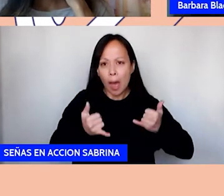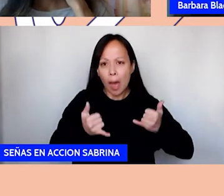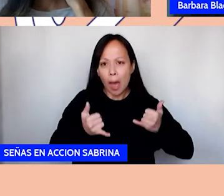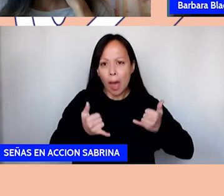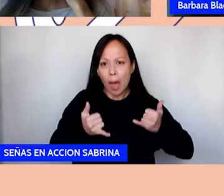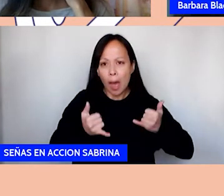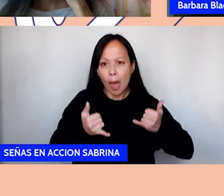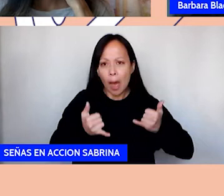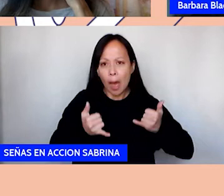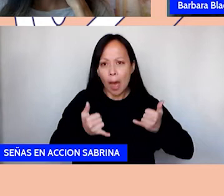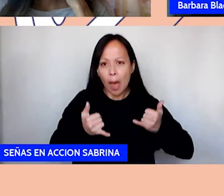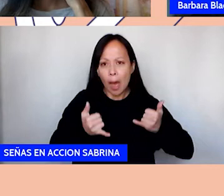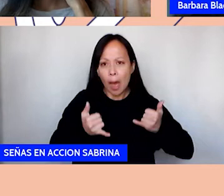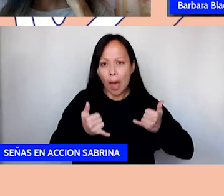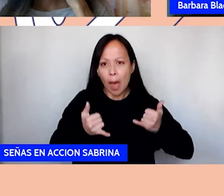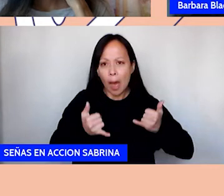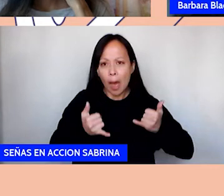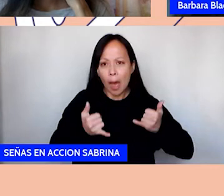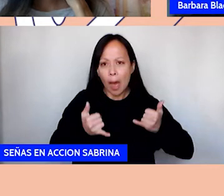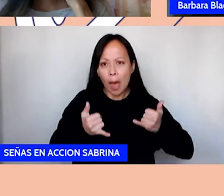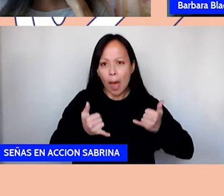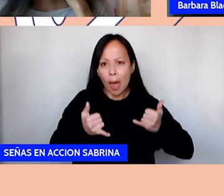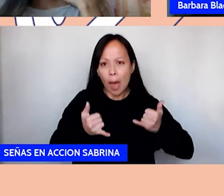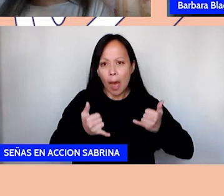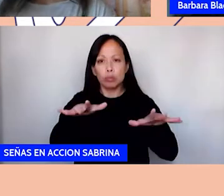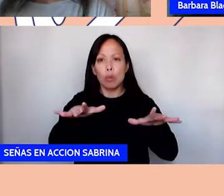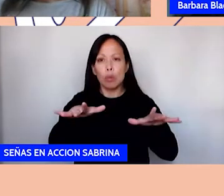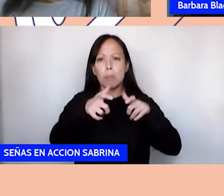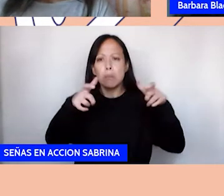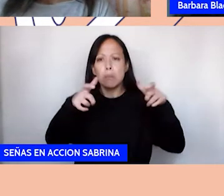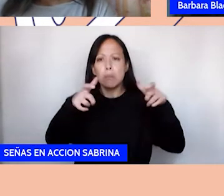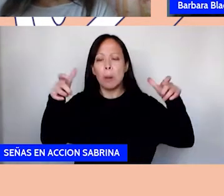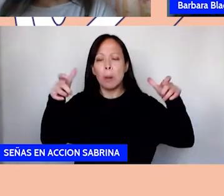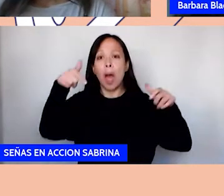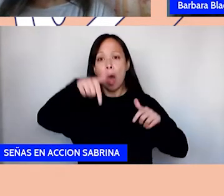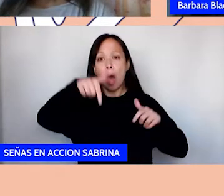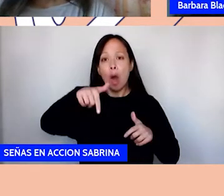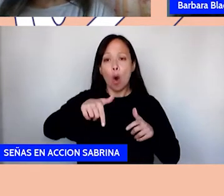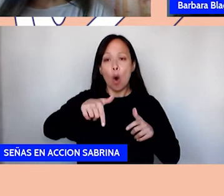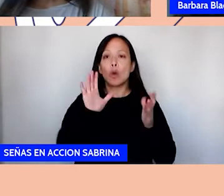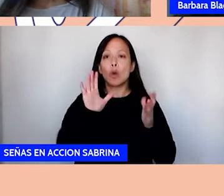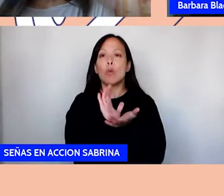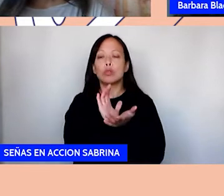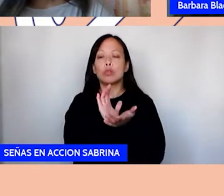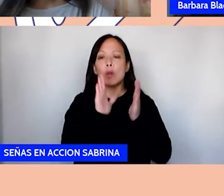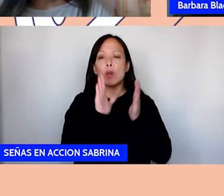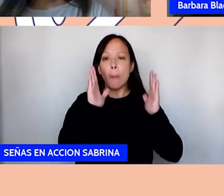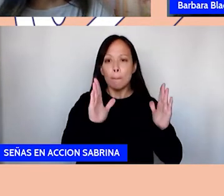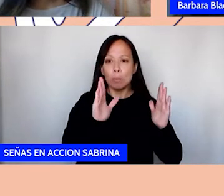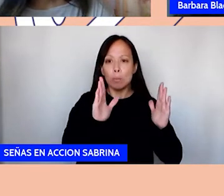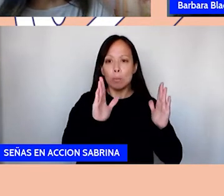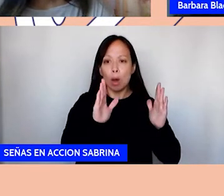un híbrido entre un blog y medio y una comunidad en línea donde el esqueleto es la comunidad y el corazón, digamos, son las